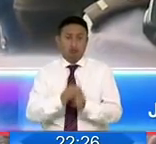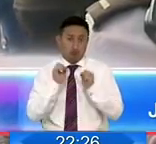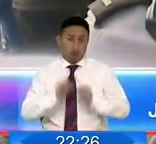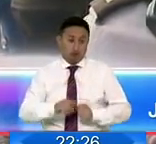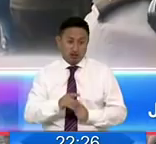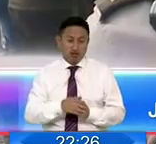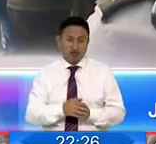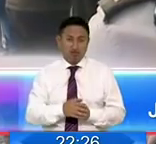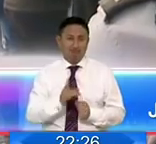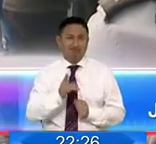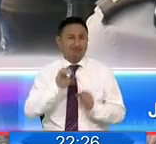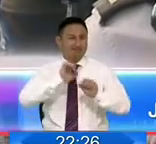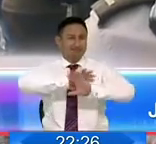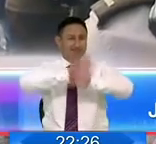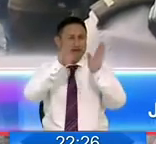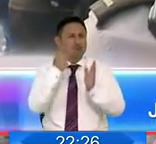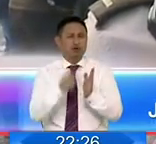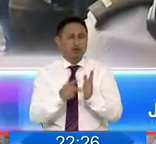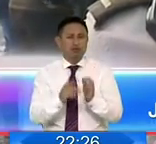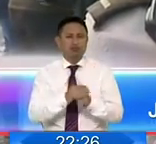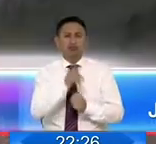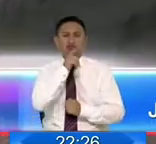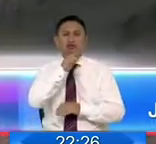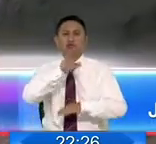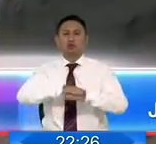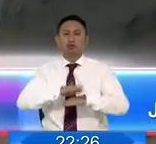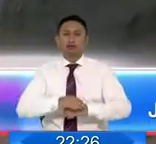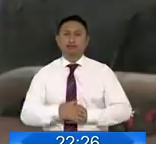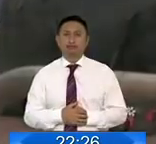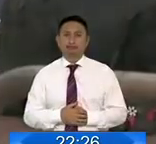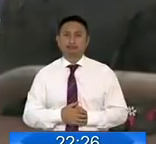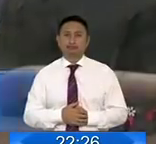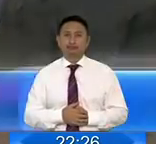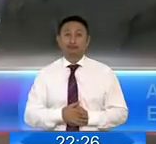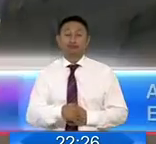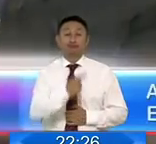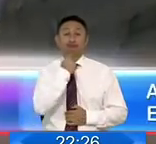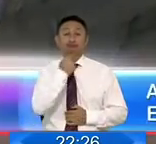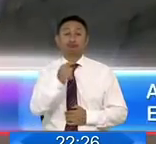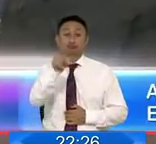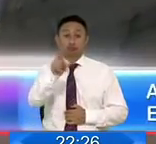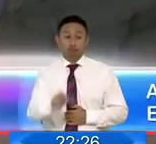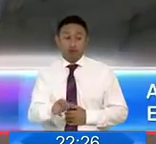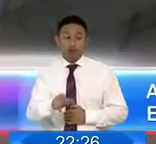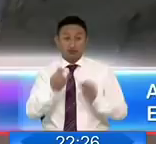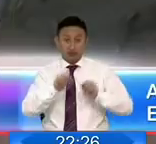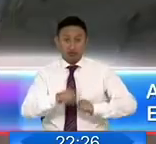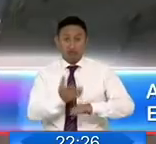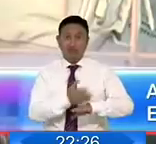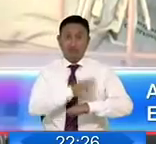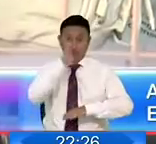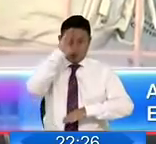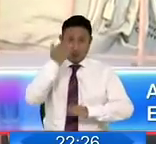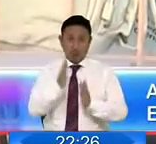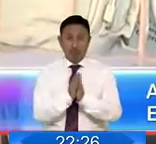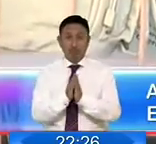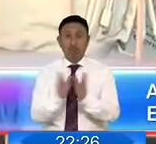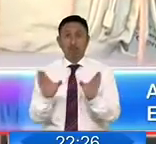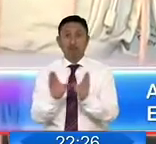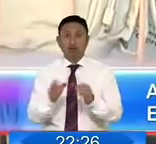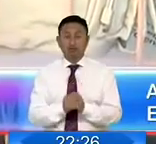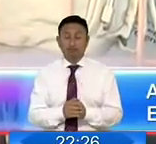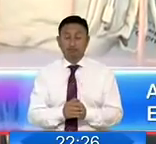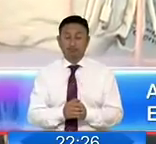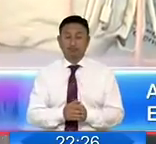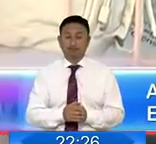esclarecer el causante o el posible causante. Incluso hablaron que la víctima habría tenido una boleta de auxilio, boleta que ahora cargará en